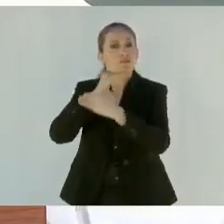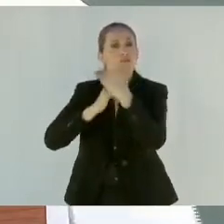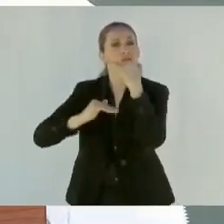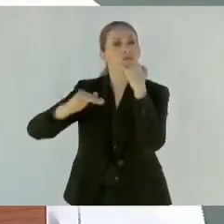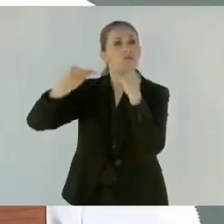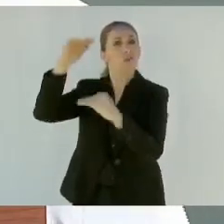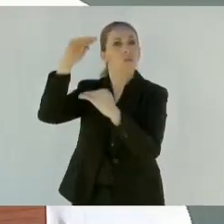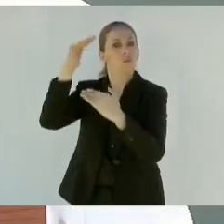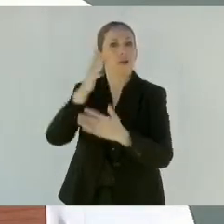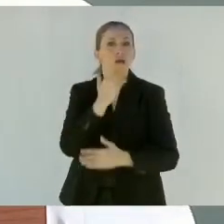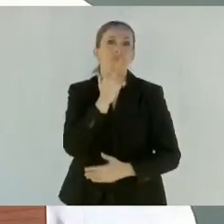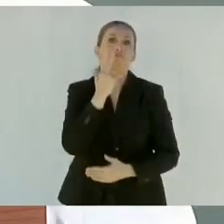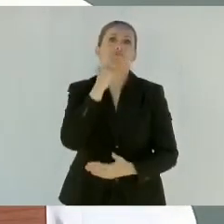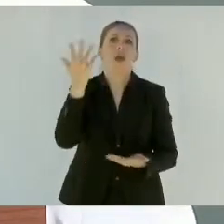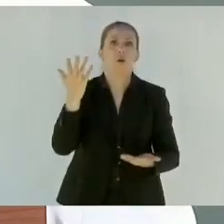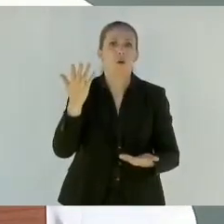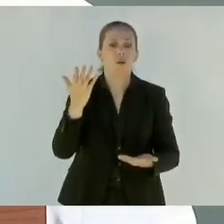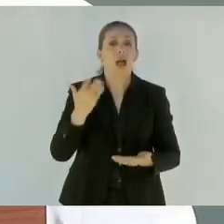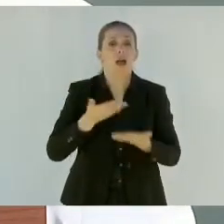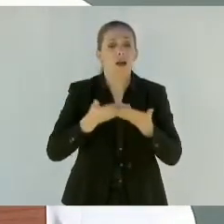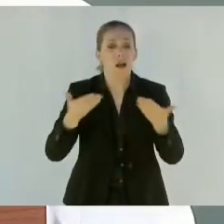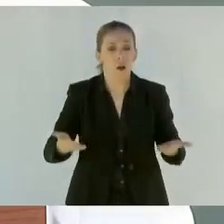el huachicol?